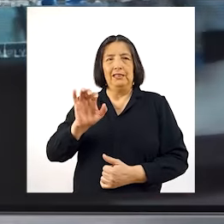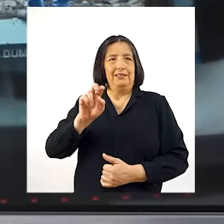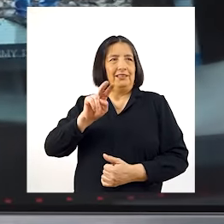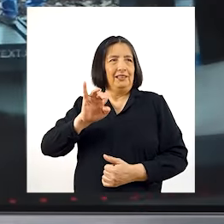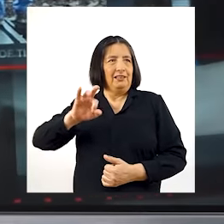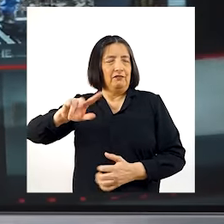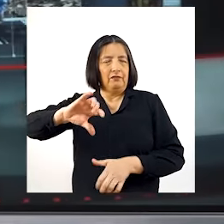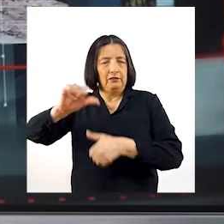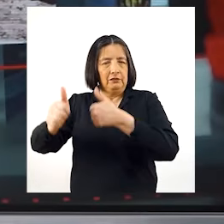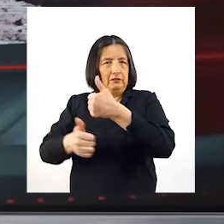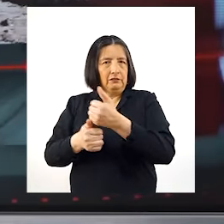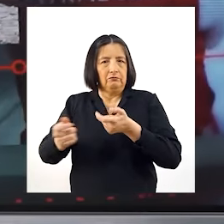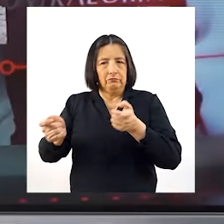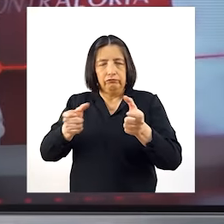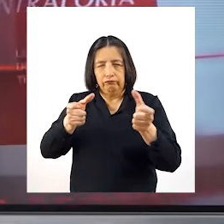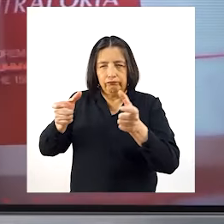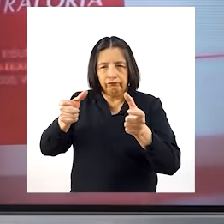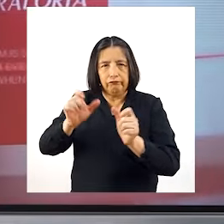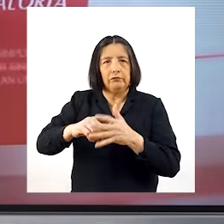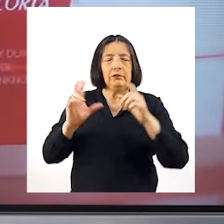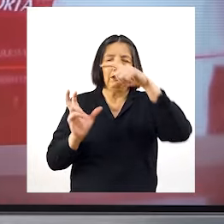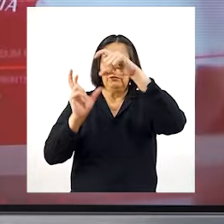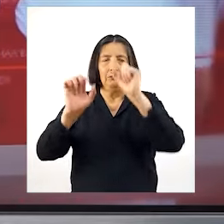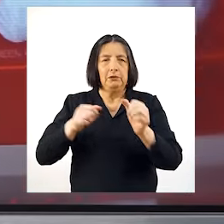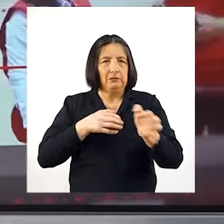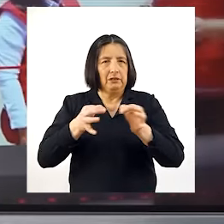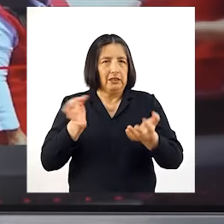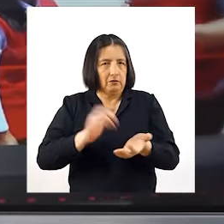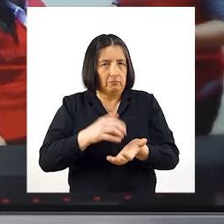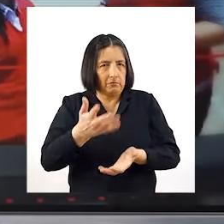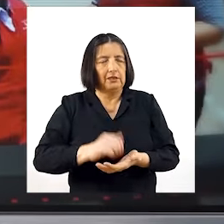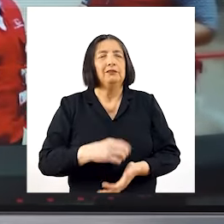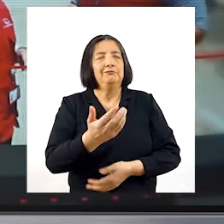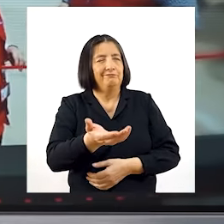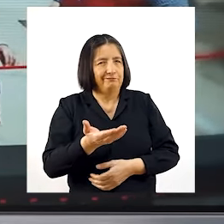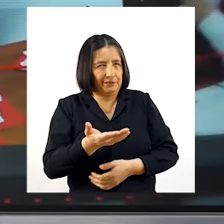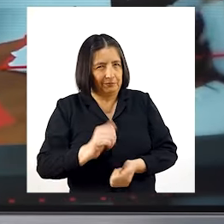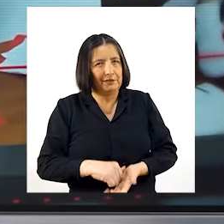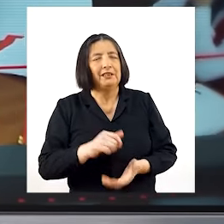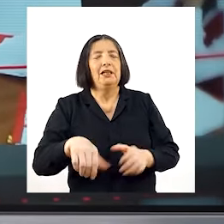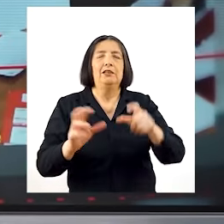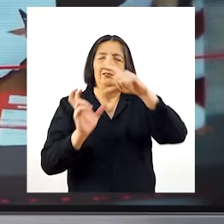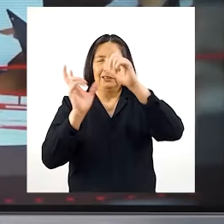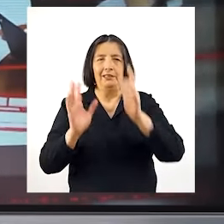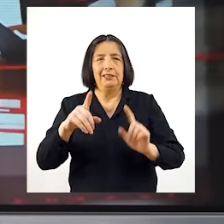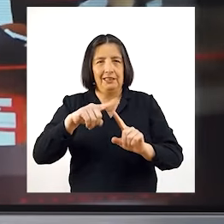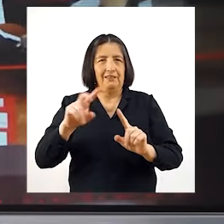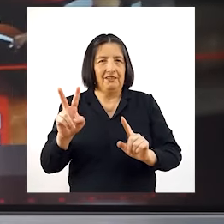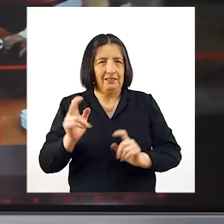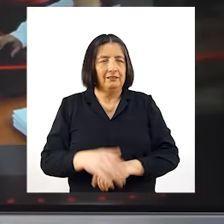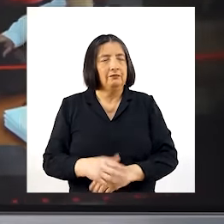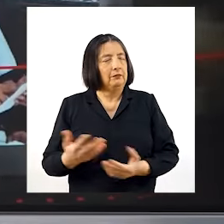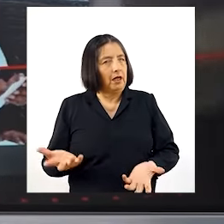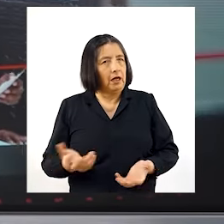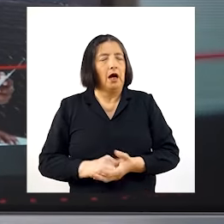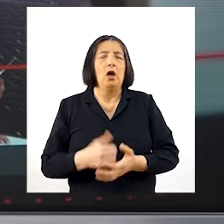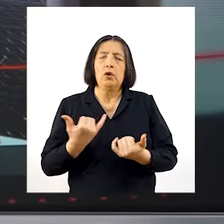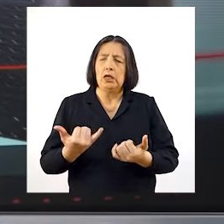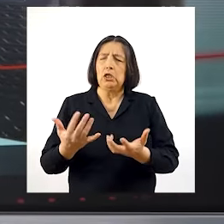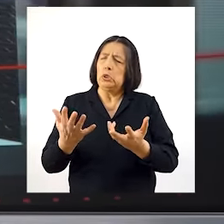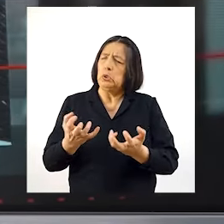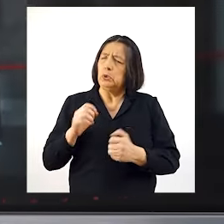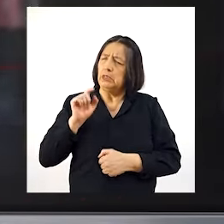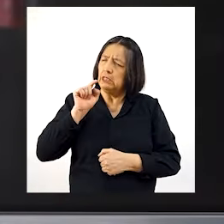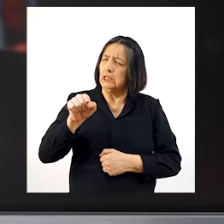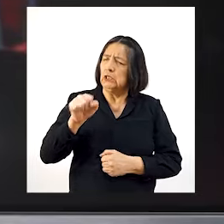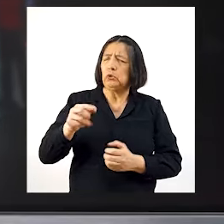Pérez, subgerenta del Observatorio de Corrupción de la Contraloría, para darnos más detalles. ¿Cómo estás Jennifer? Bienvenida a Contraloría TV. Quería en